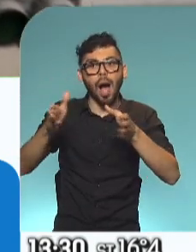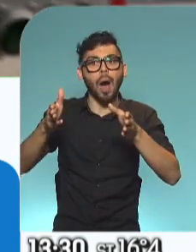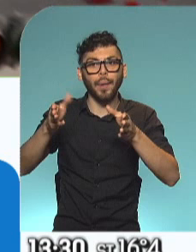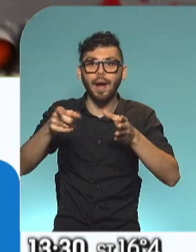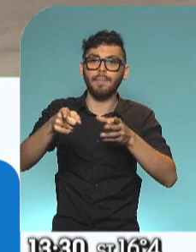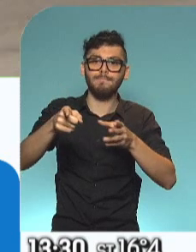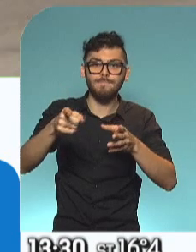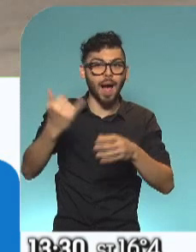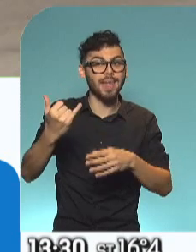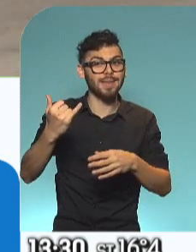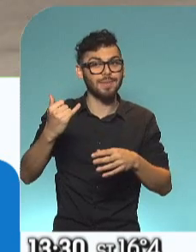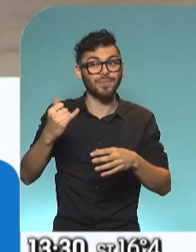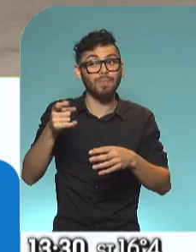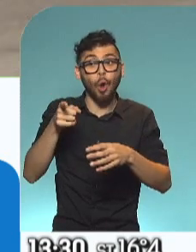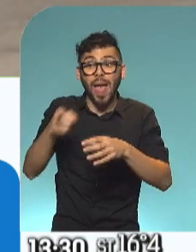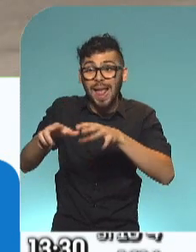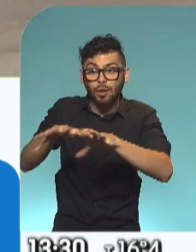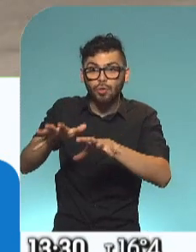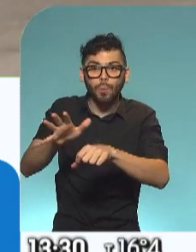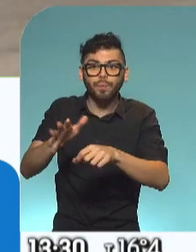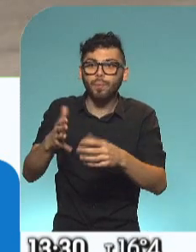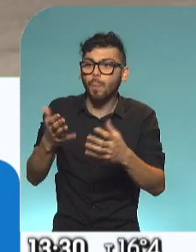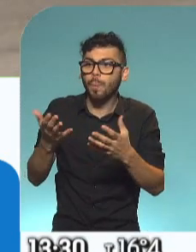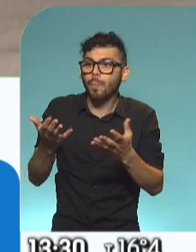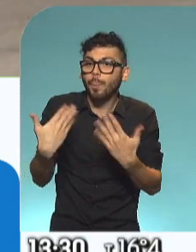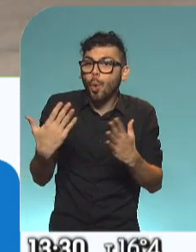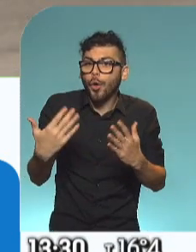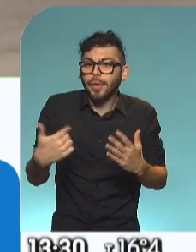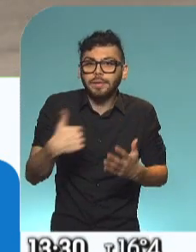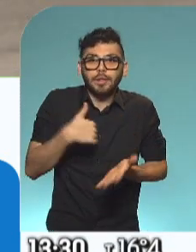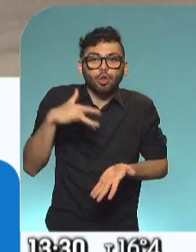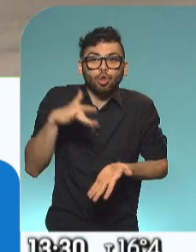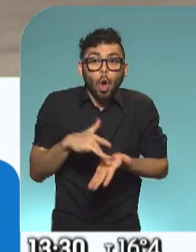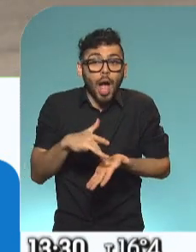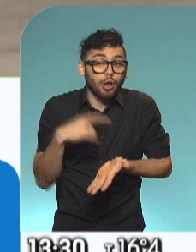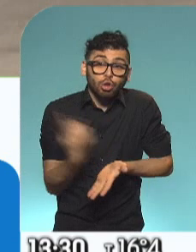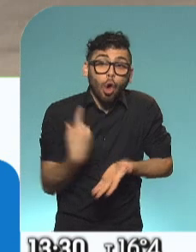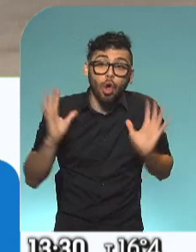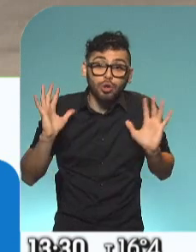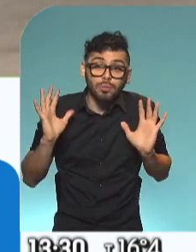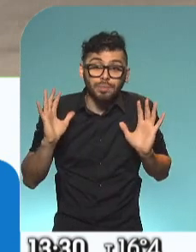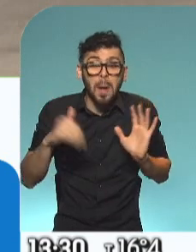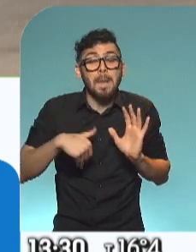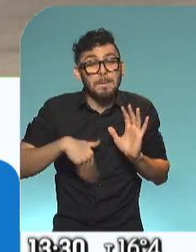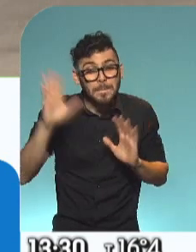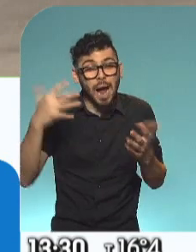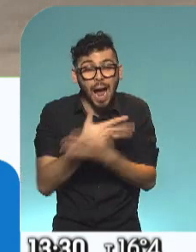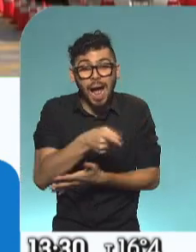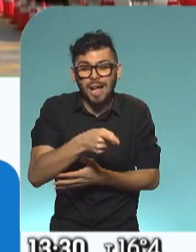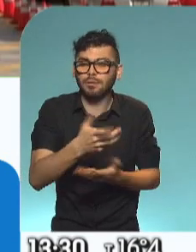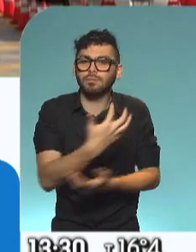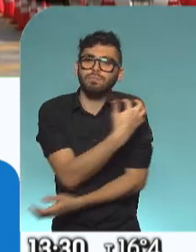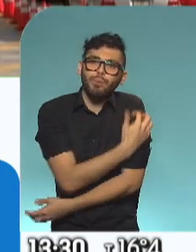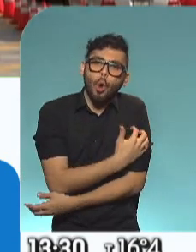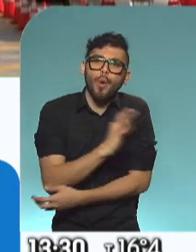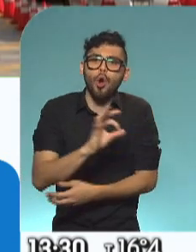puede afectar a todos, pero generalmente van a ser más bien los pobres, los de medios modestos, que van a sufrir